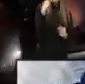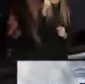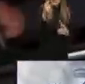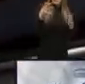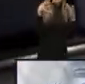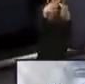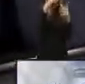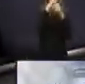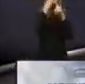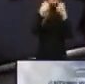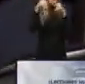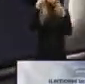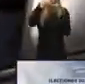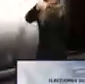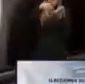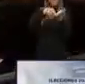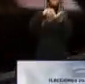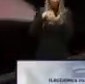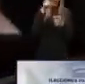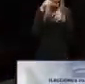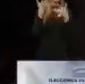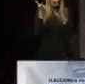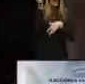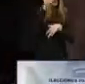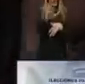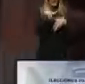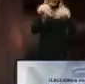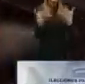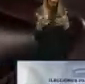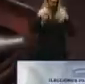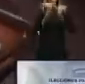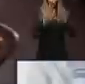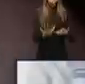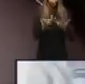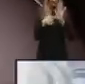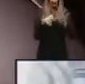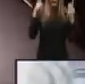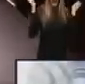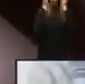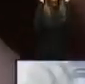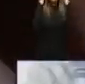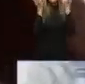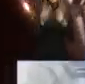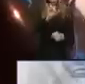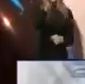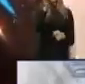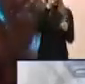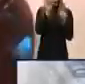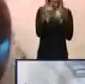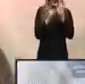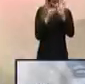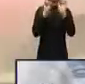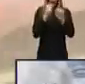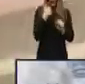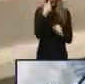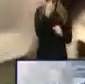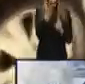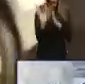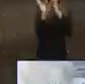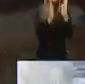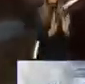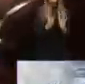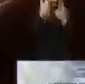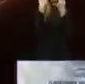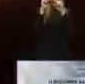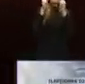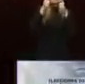votar de esa forma y ya después se quedarán acá en la celebración, o también únicamente van a pasar haciendo la bulla ahí con